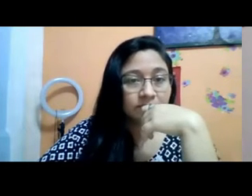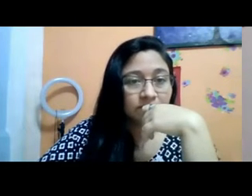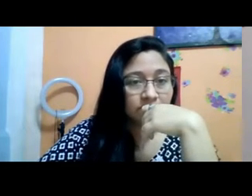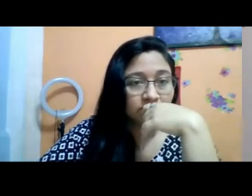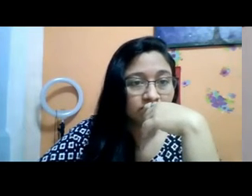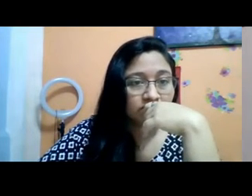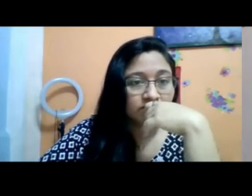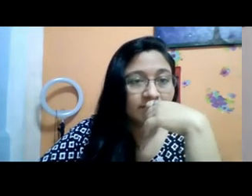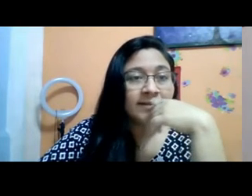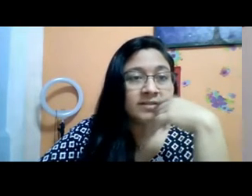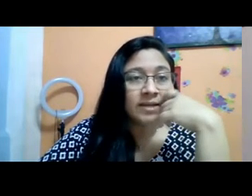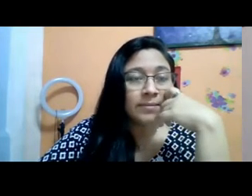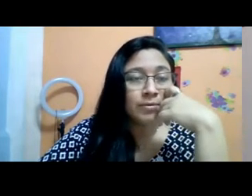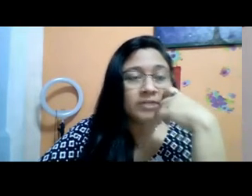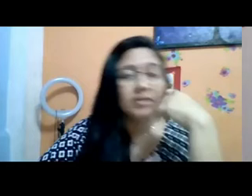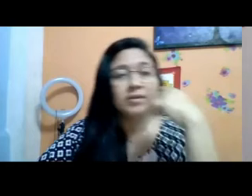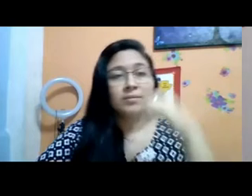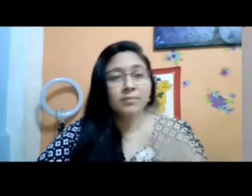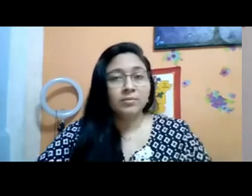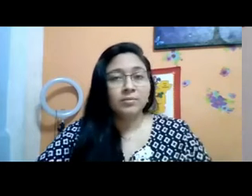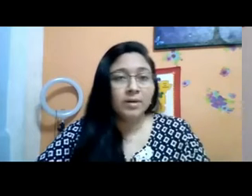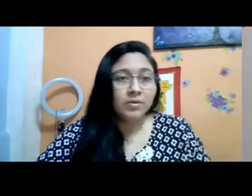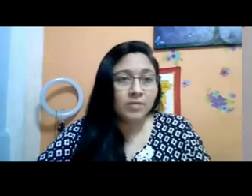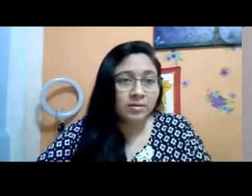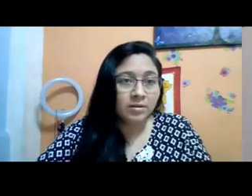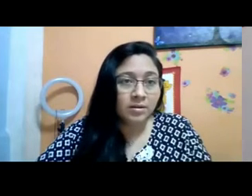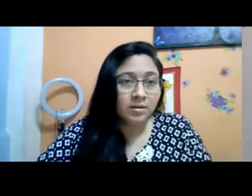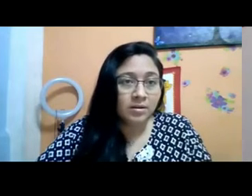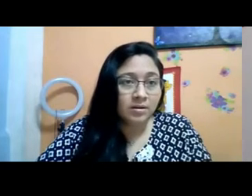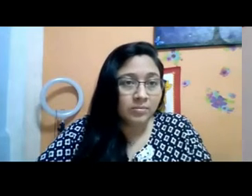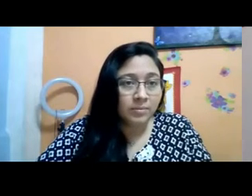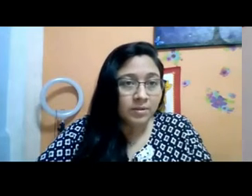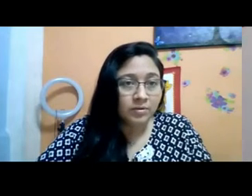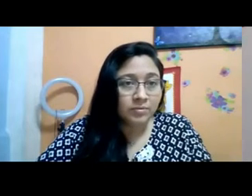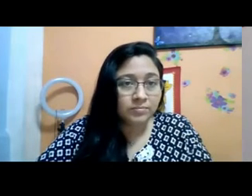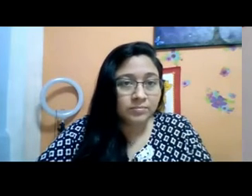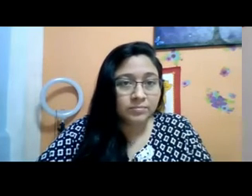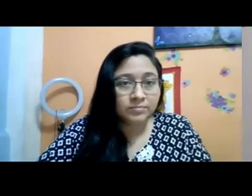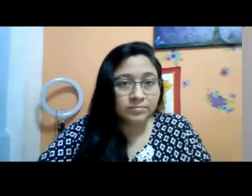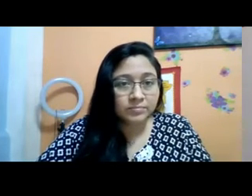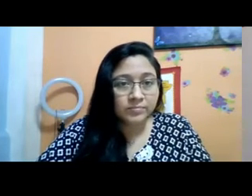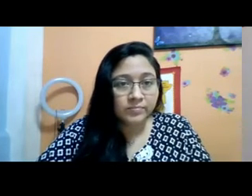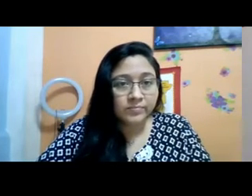no envió su registro. Así es, vamos ahorita, en este momento me van a ayudar. Un momento.